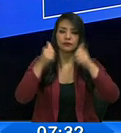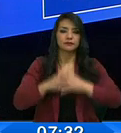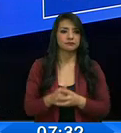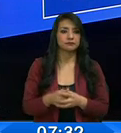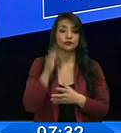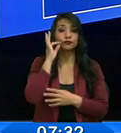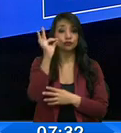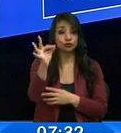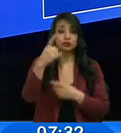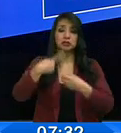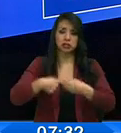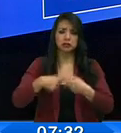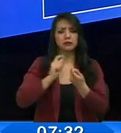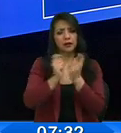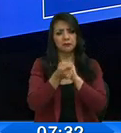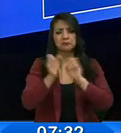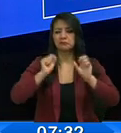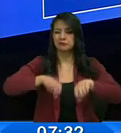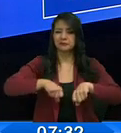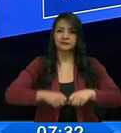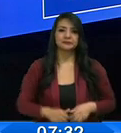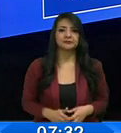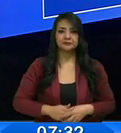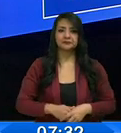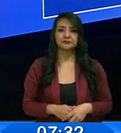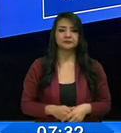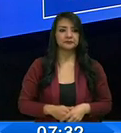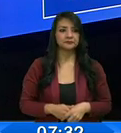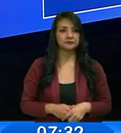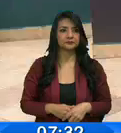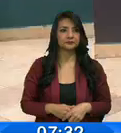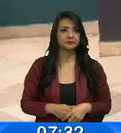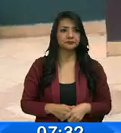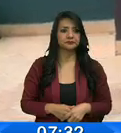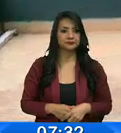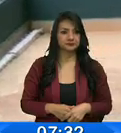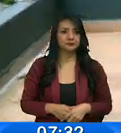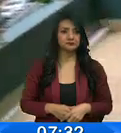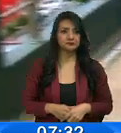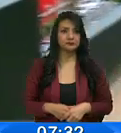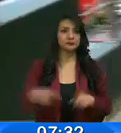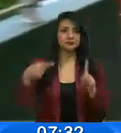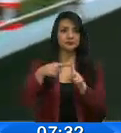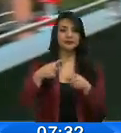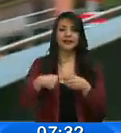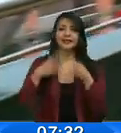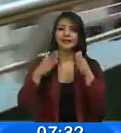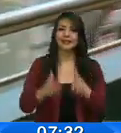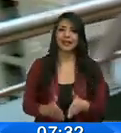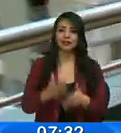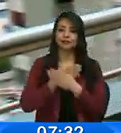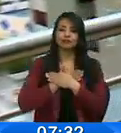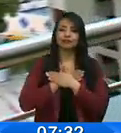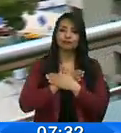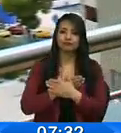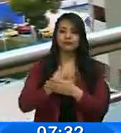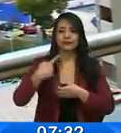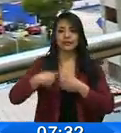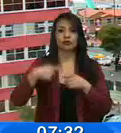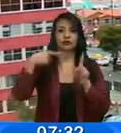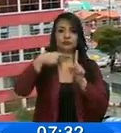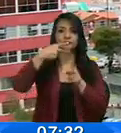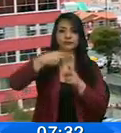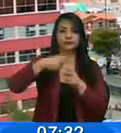candidato, que podrían tener los actuales agentes de tránsito. Como buen quiteño y al estar enamorado de la ciudad, Edgar